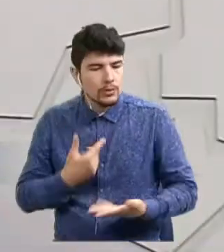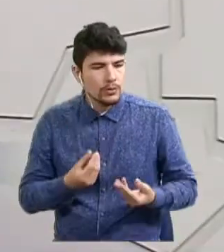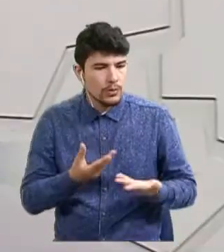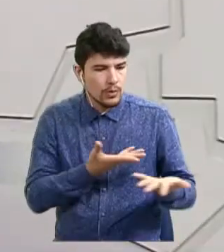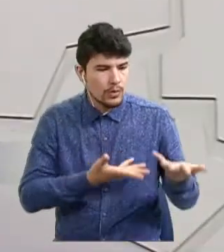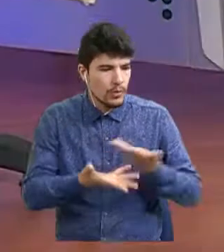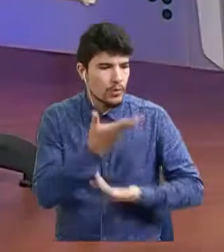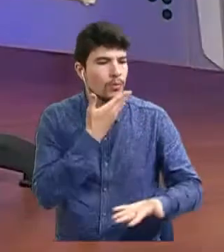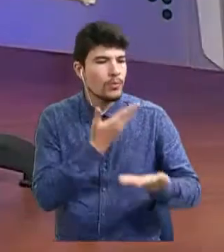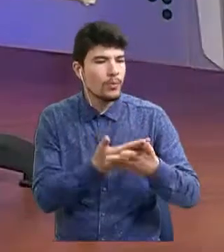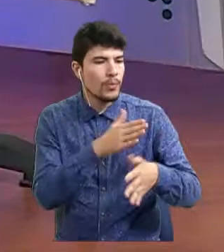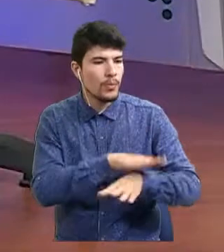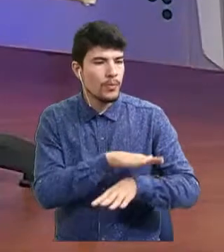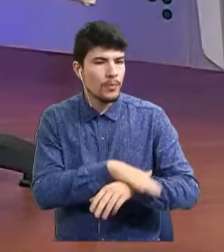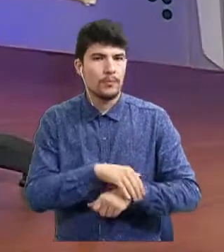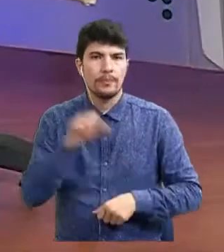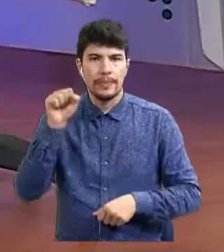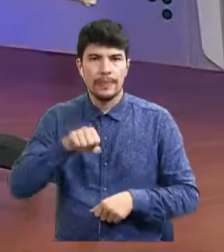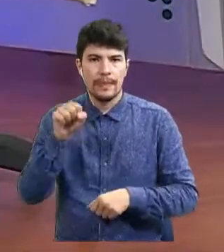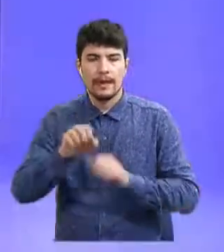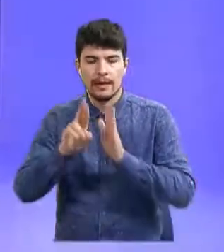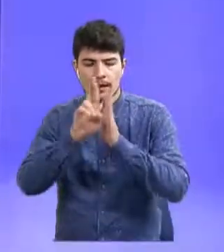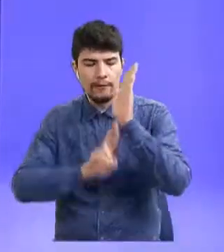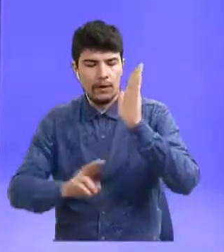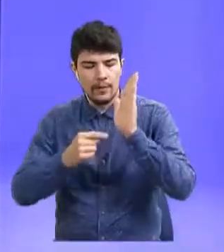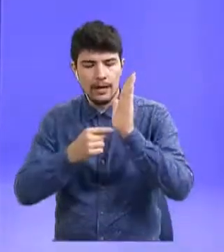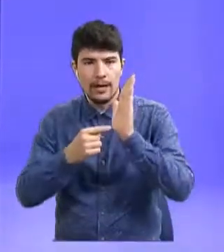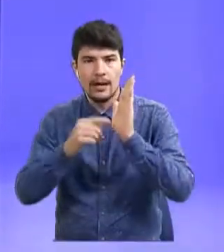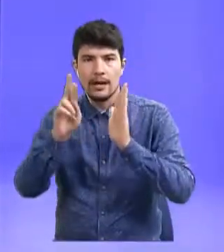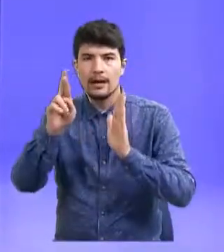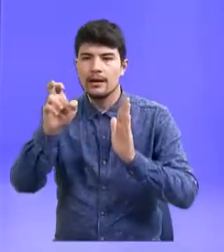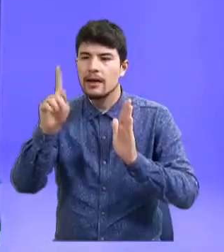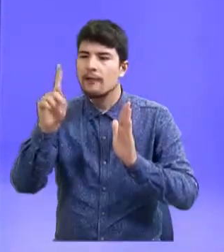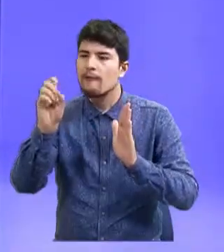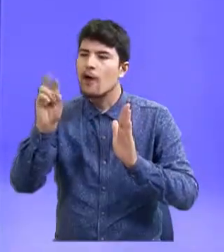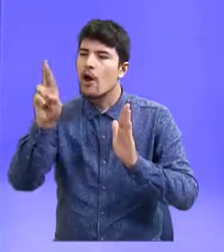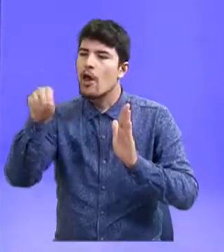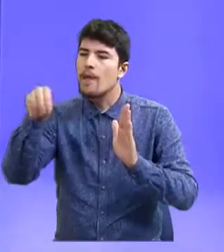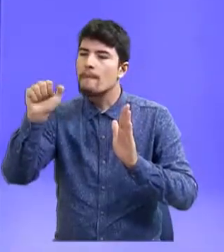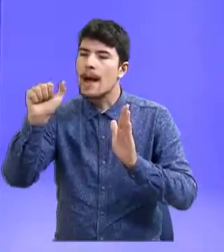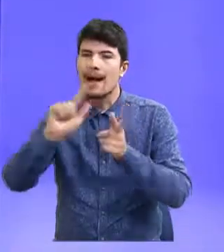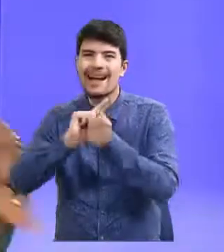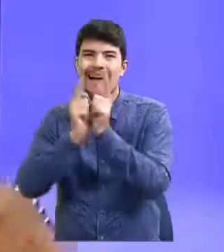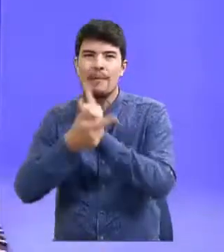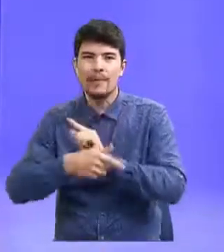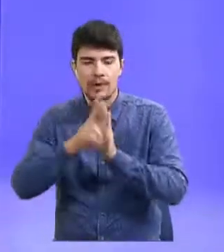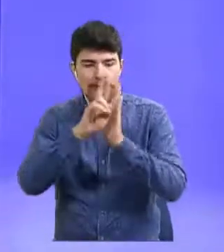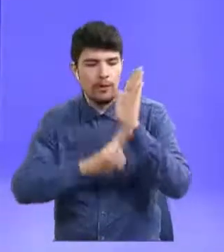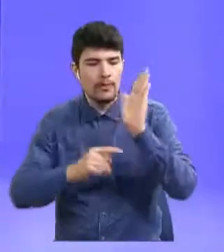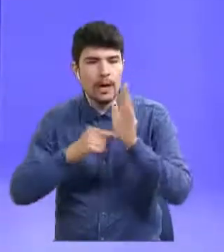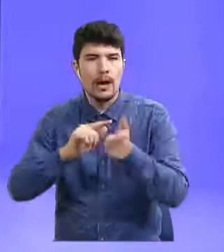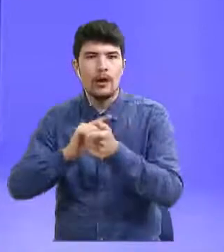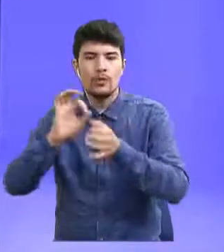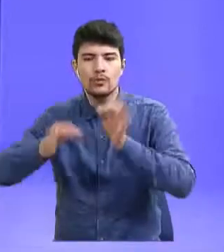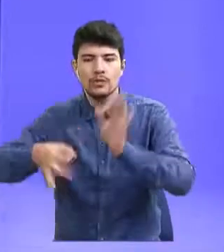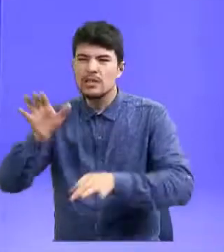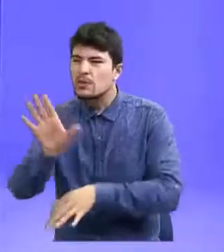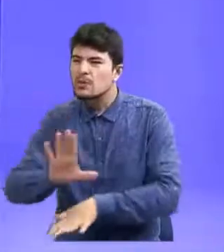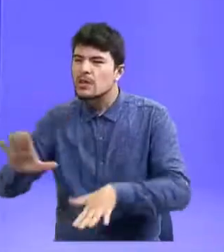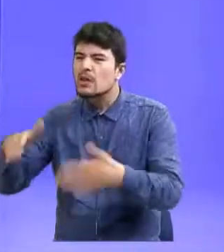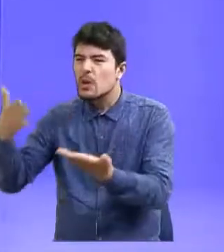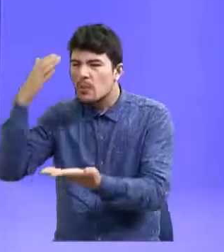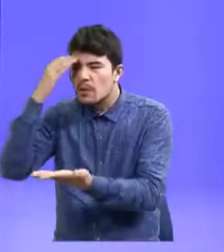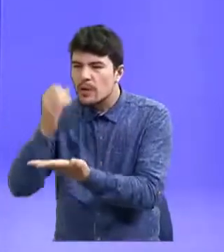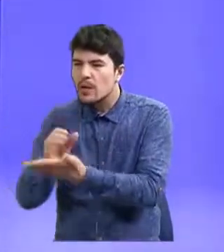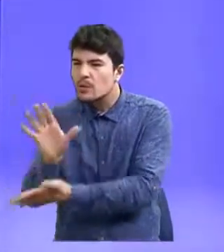buenas tardes. Bueno, la reforma a la justicia, ¿cómo la ven ustedes? Una visión diferente, obviamente, usted desde la